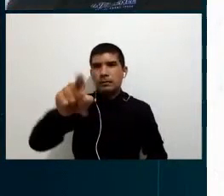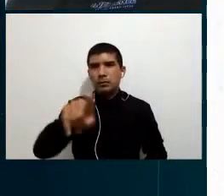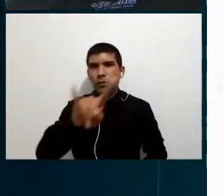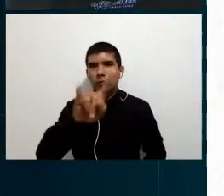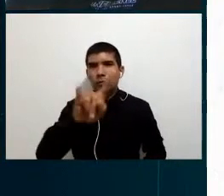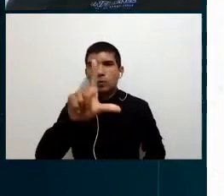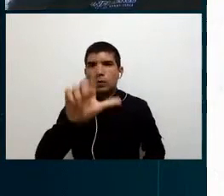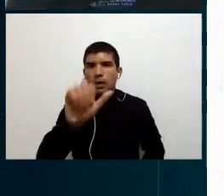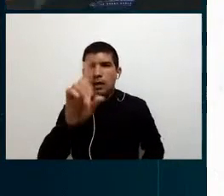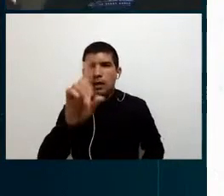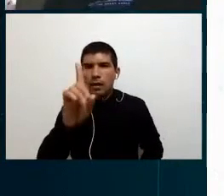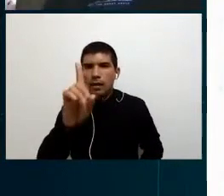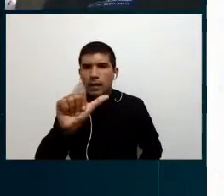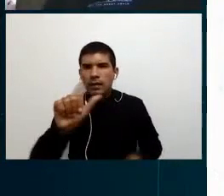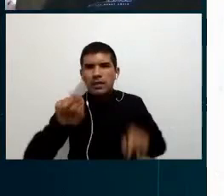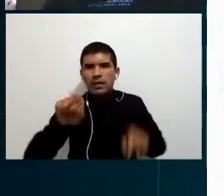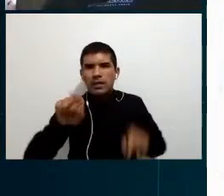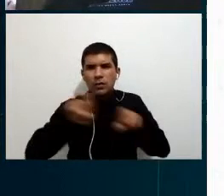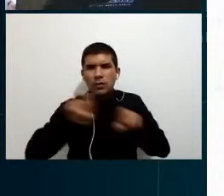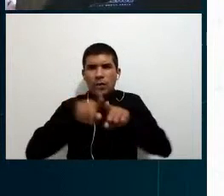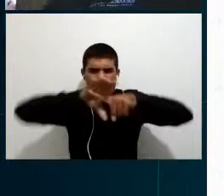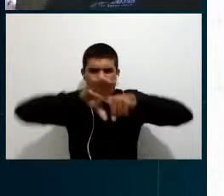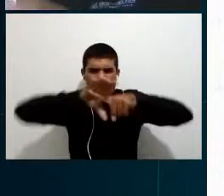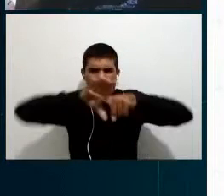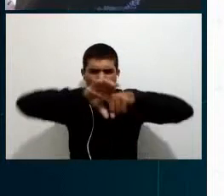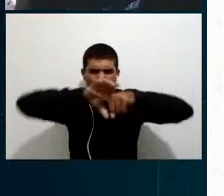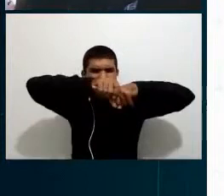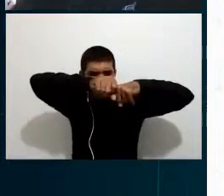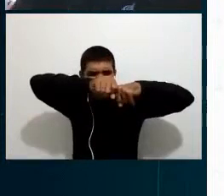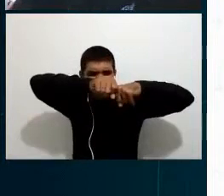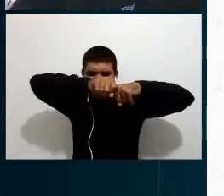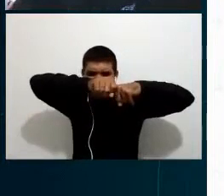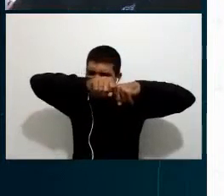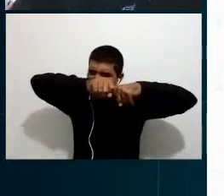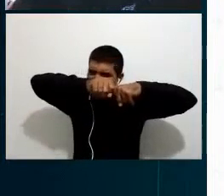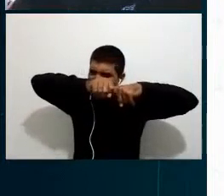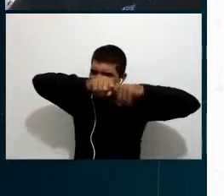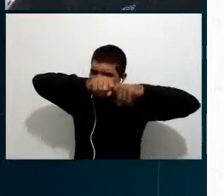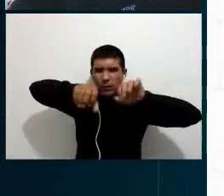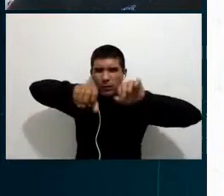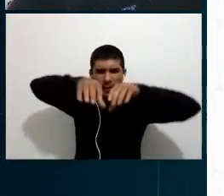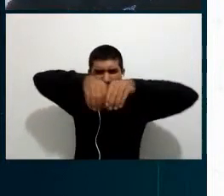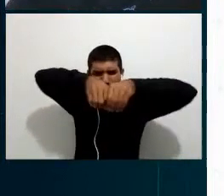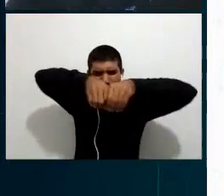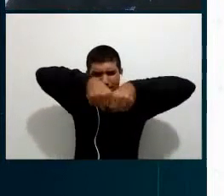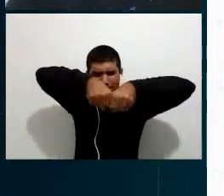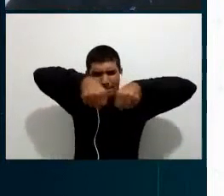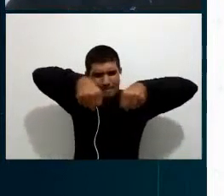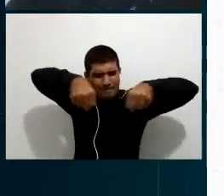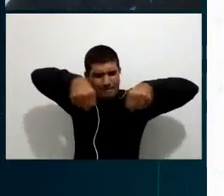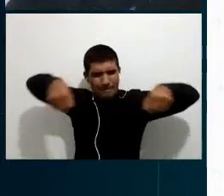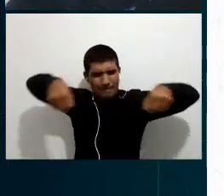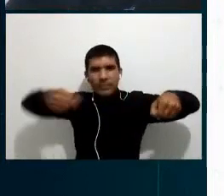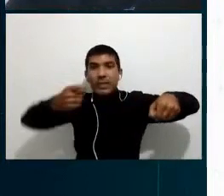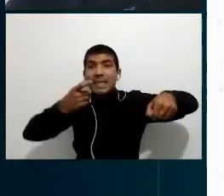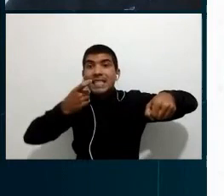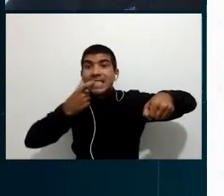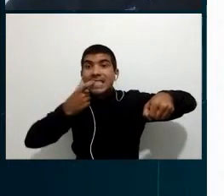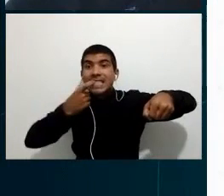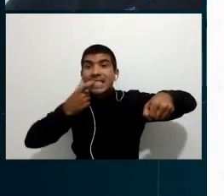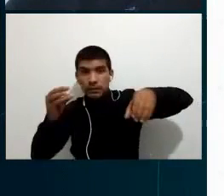Entonces, los tres grandes fabricantes que vimos que